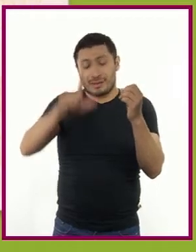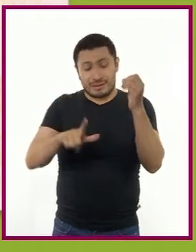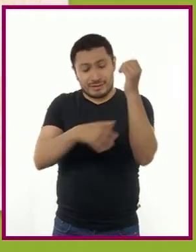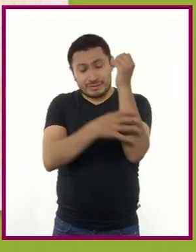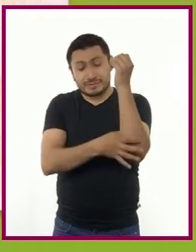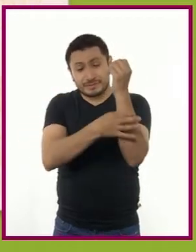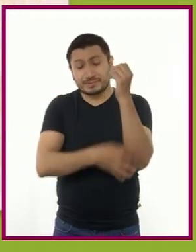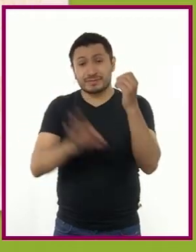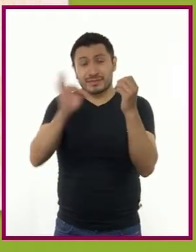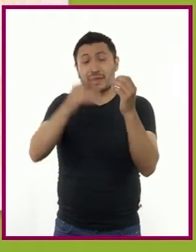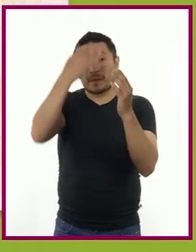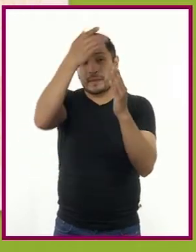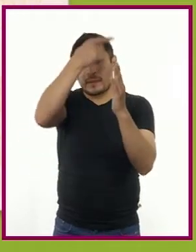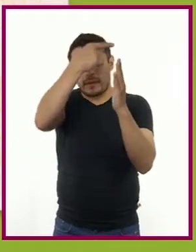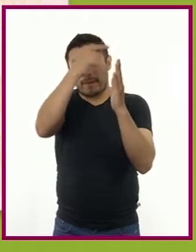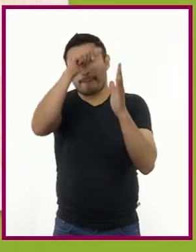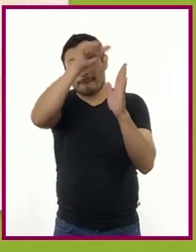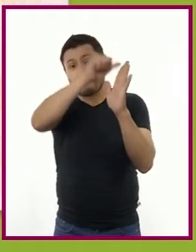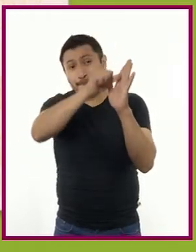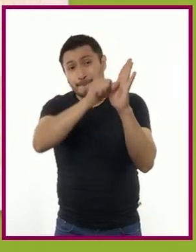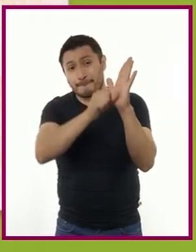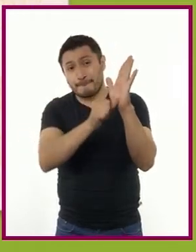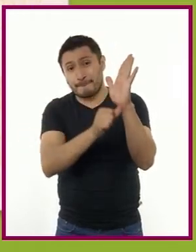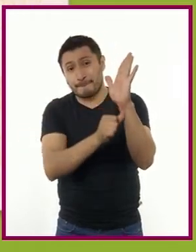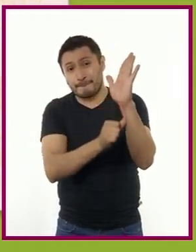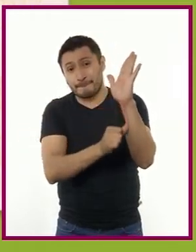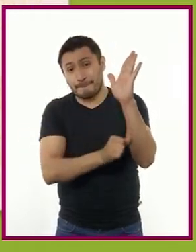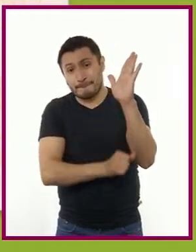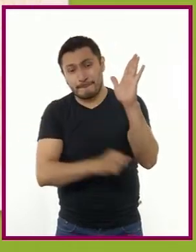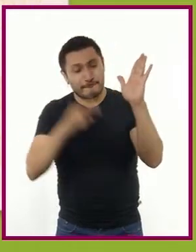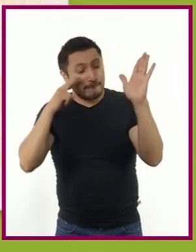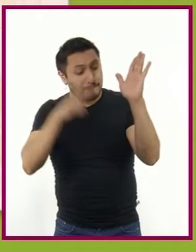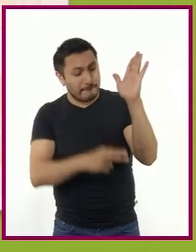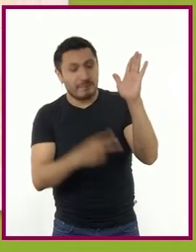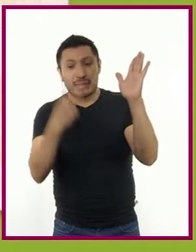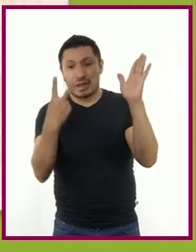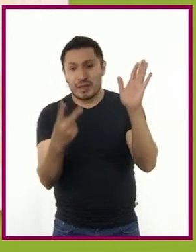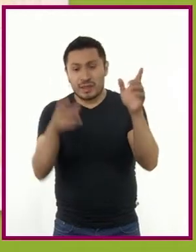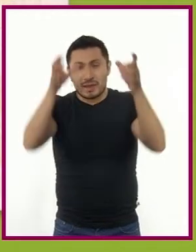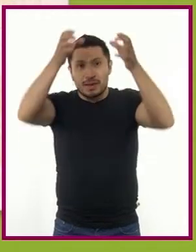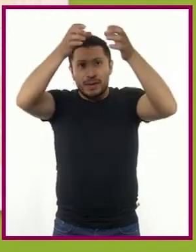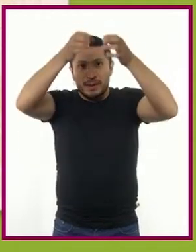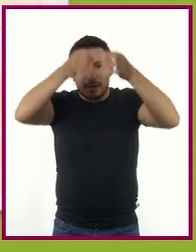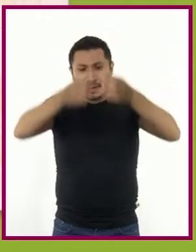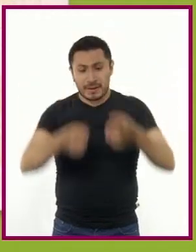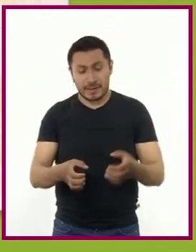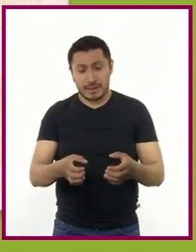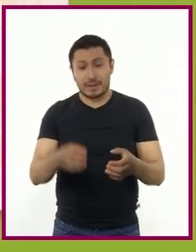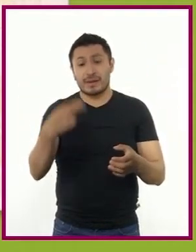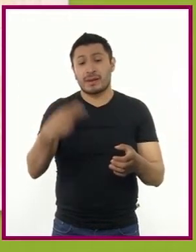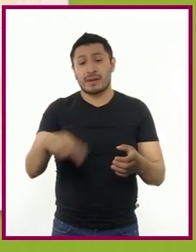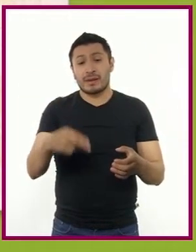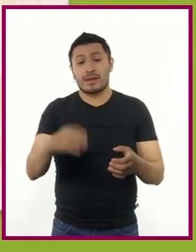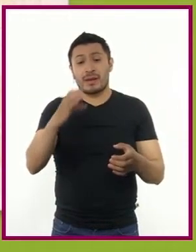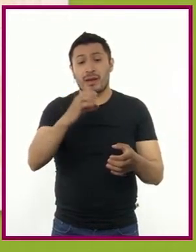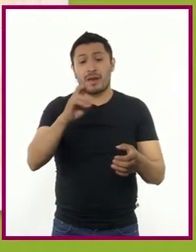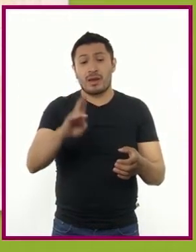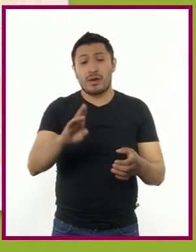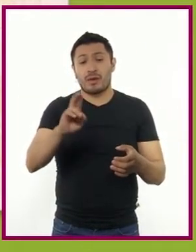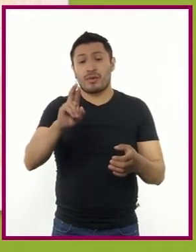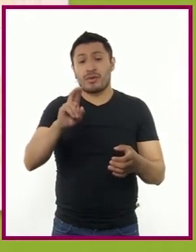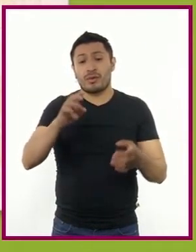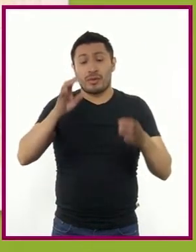realizáramos un corte transversal del cuerpo del pene, veamos dos estructuras en el dorso. Se llaman cuerpos